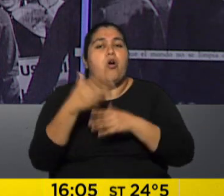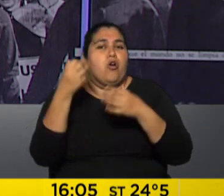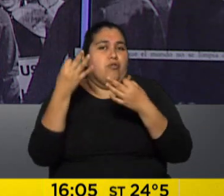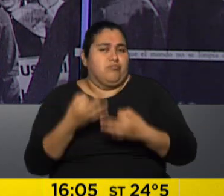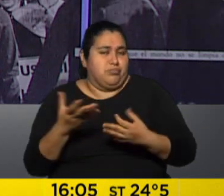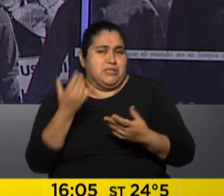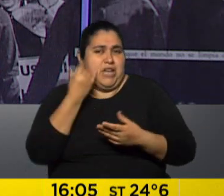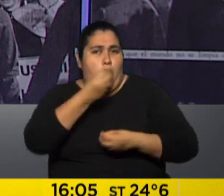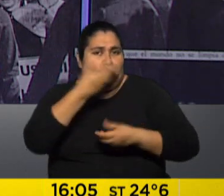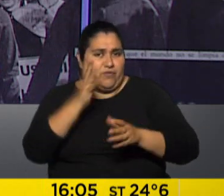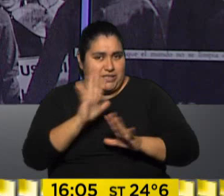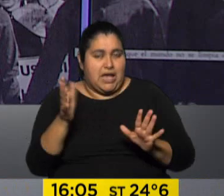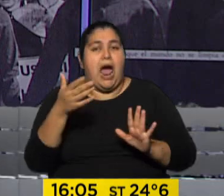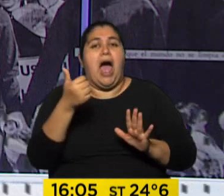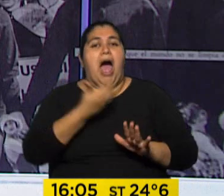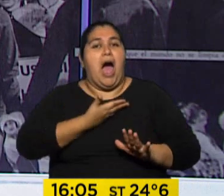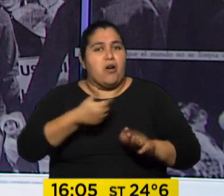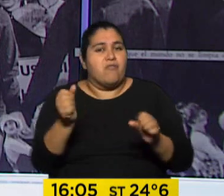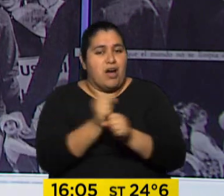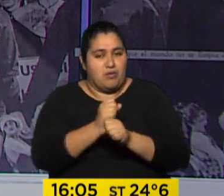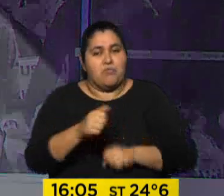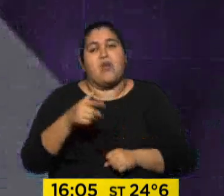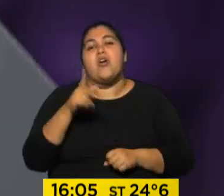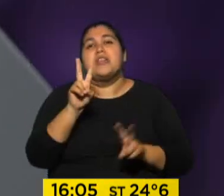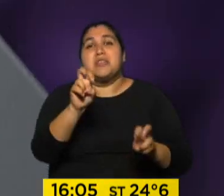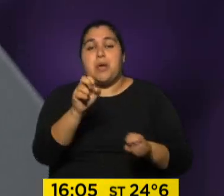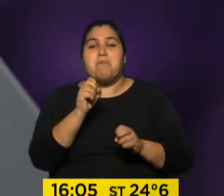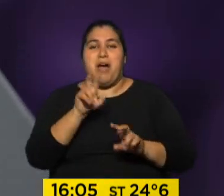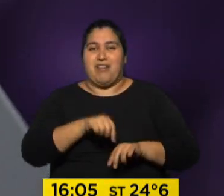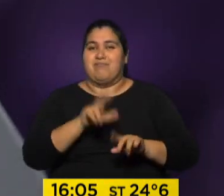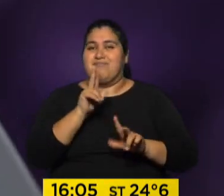nuestra invitada. Mujeres y fútbol con voz propia.